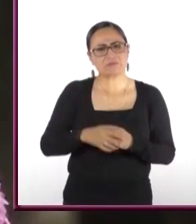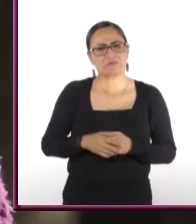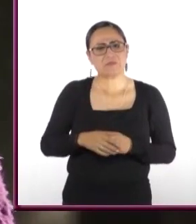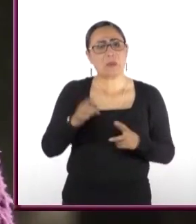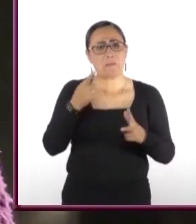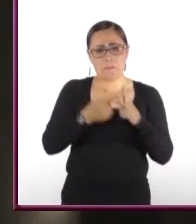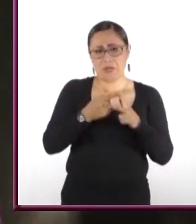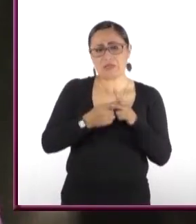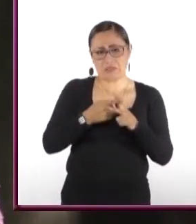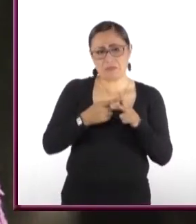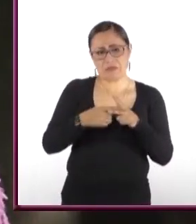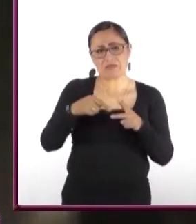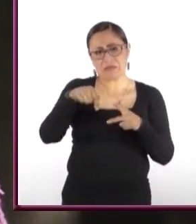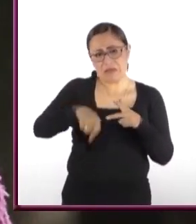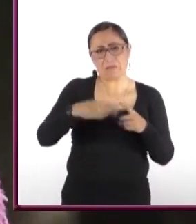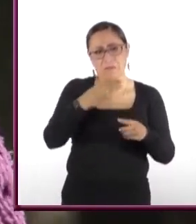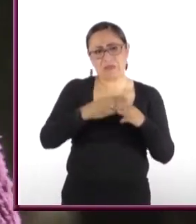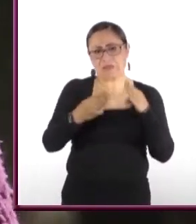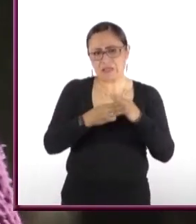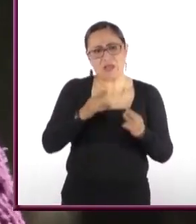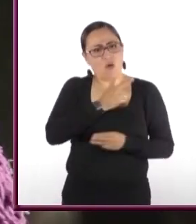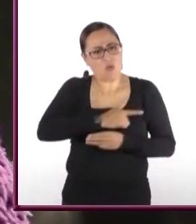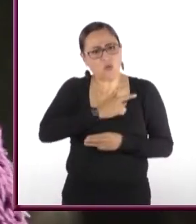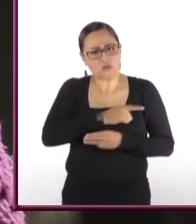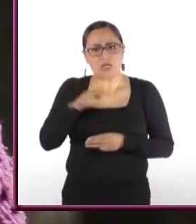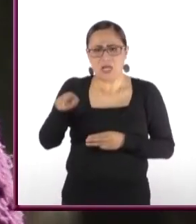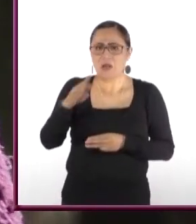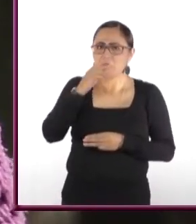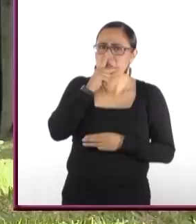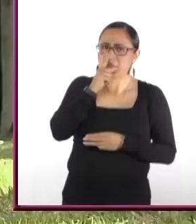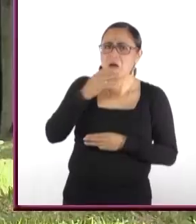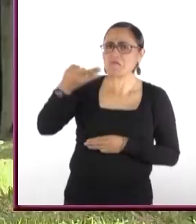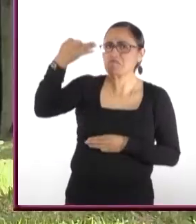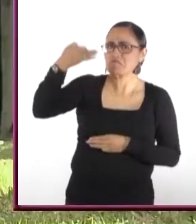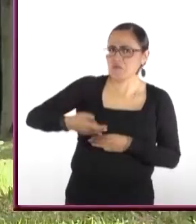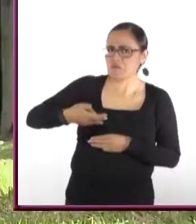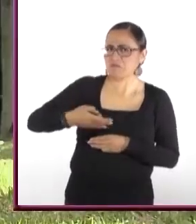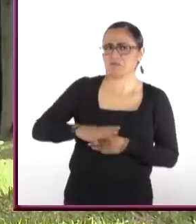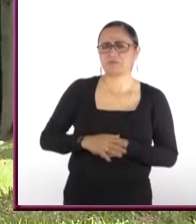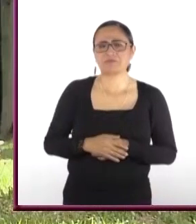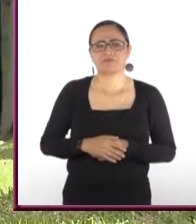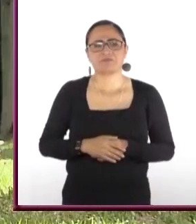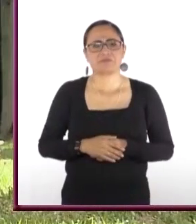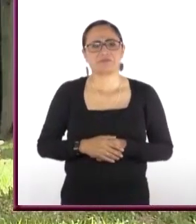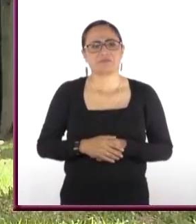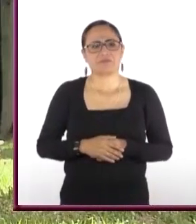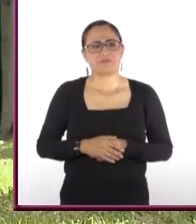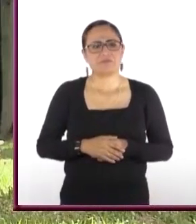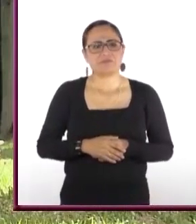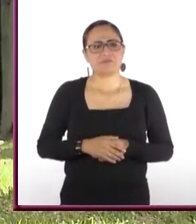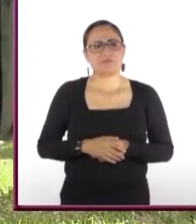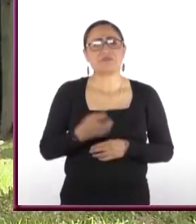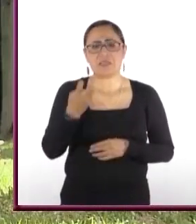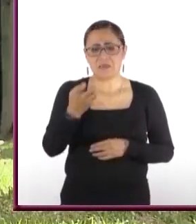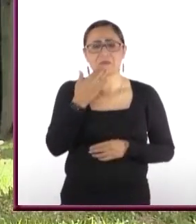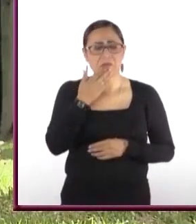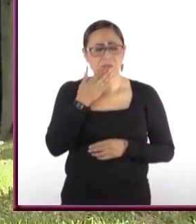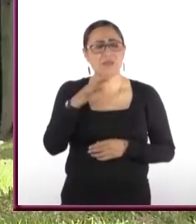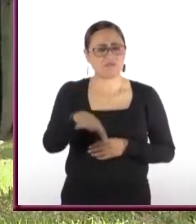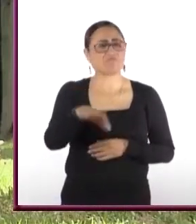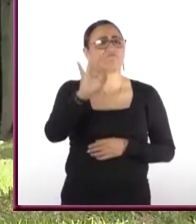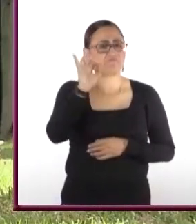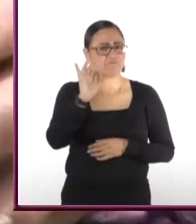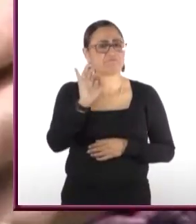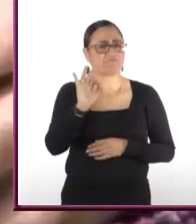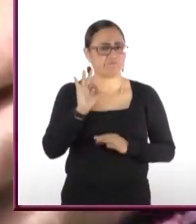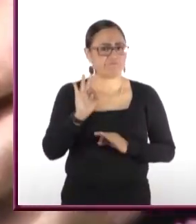matemáticas siempre me habían gustado, pues dije matemáticas y eso le pareció bien. Y la verdad es que fue una muy